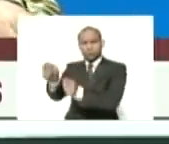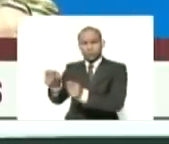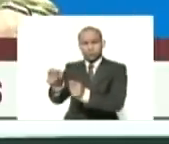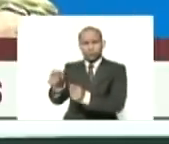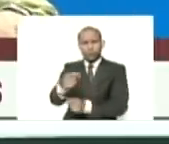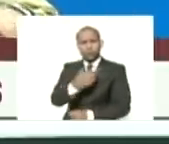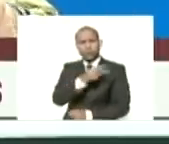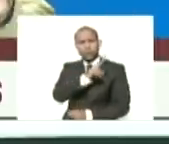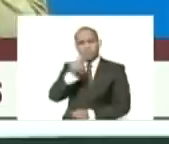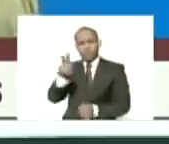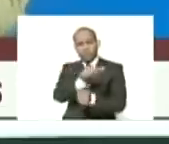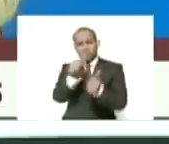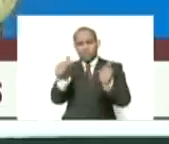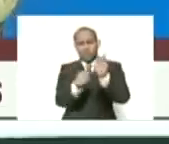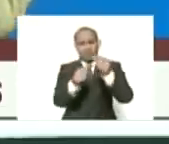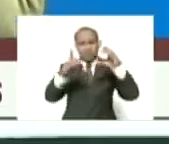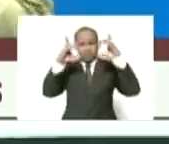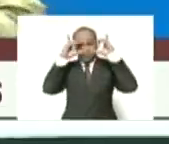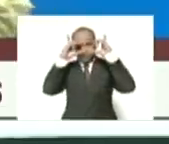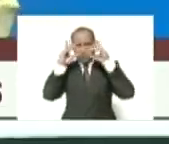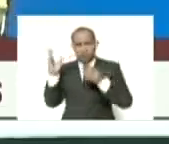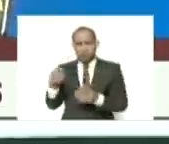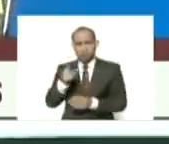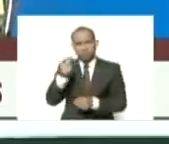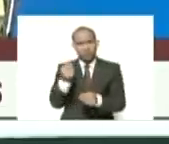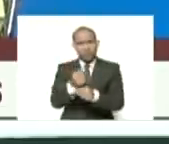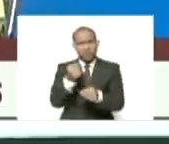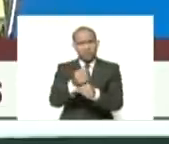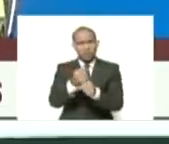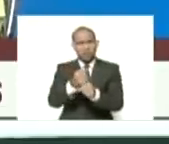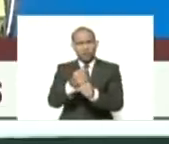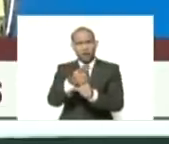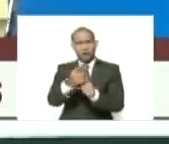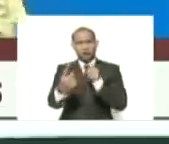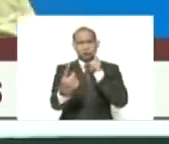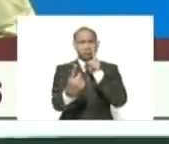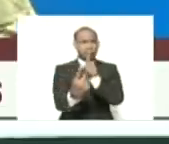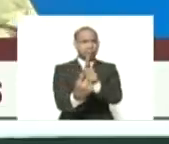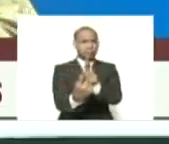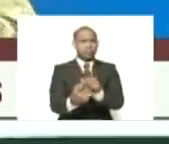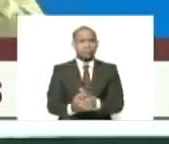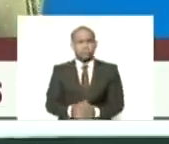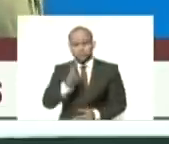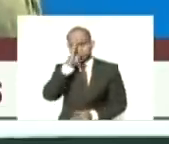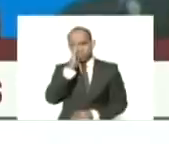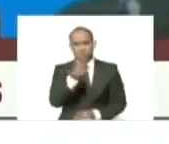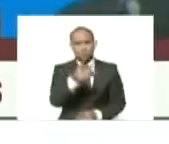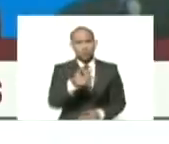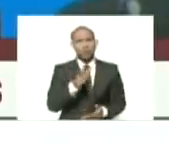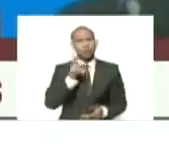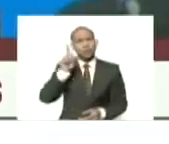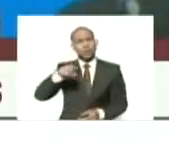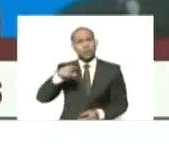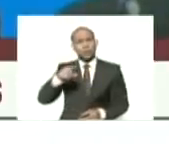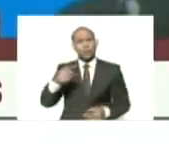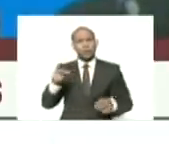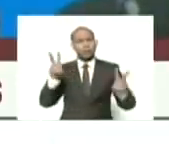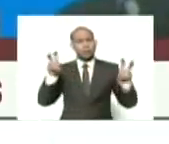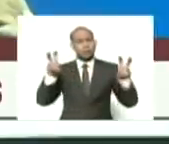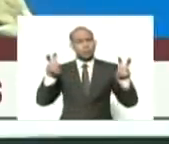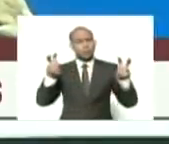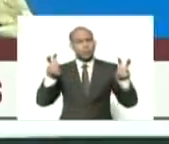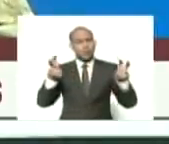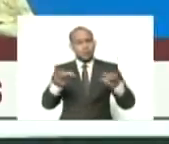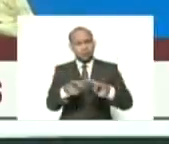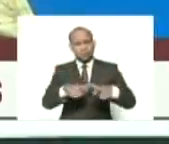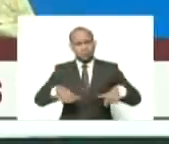que está trabajando este tema de cerca. Igualmente el tema de las zonas económicas especiales. Hemos